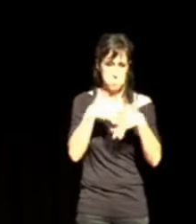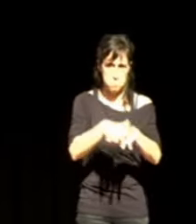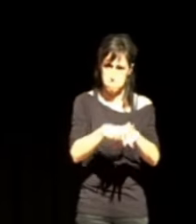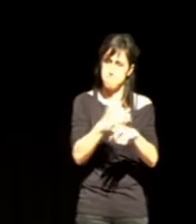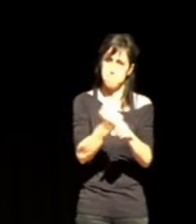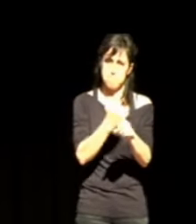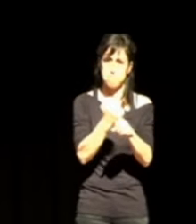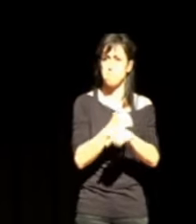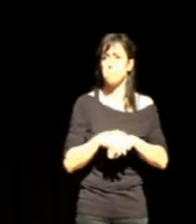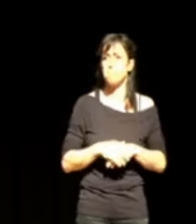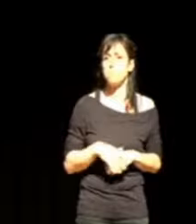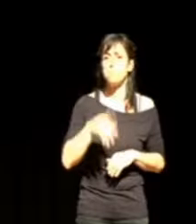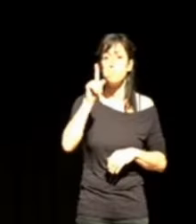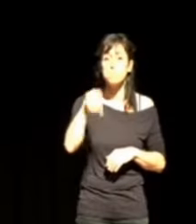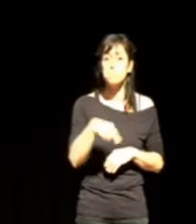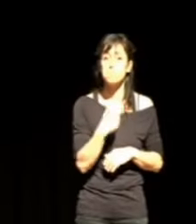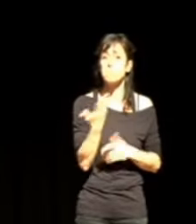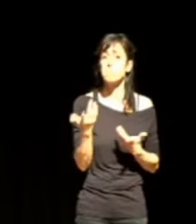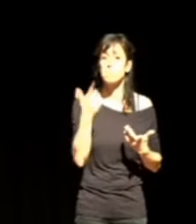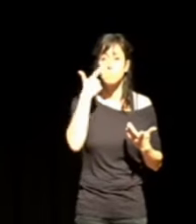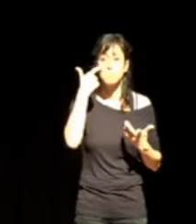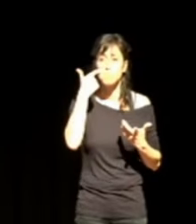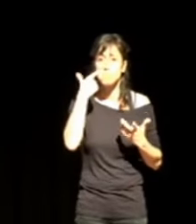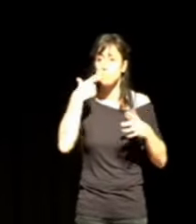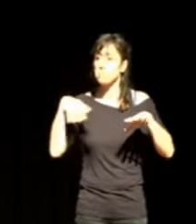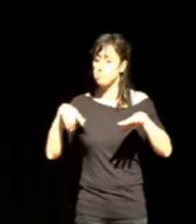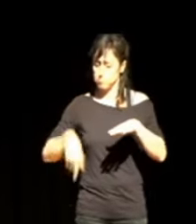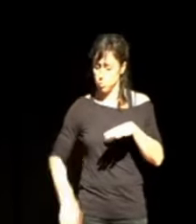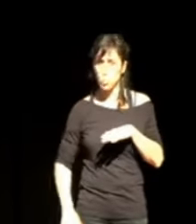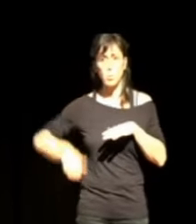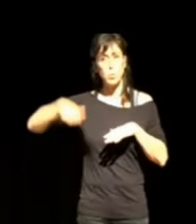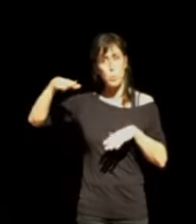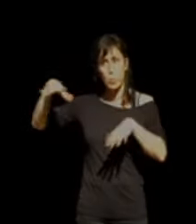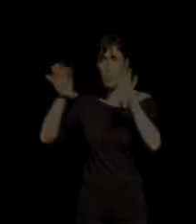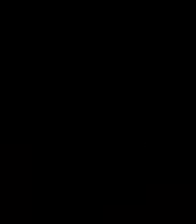ver un poco de dónde aprendimos y cómo cambiar todo eso.